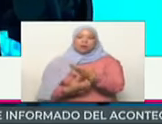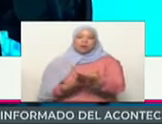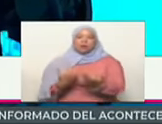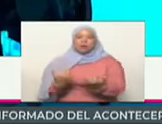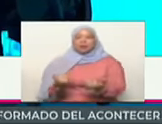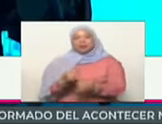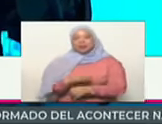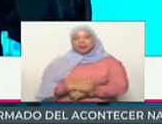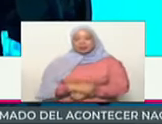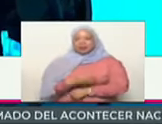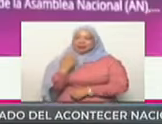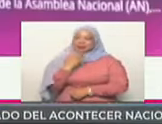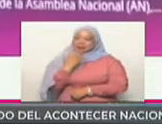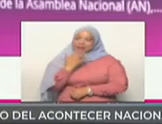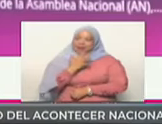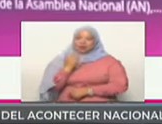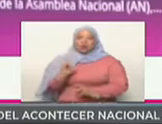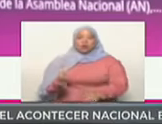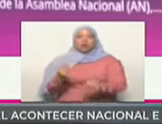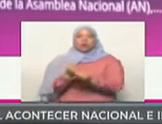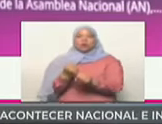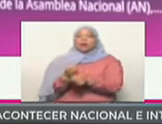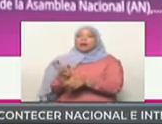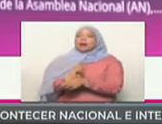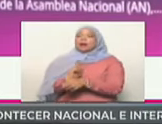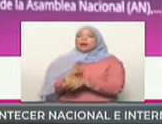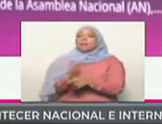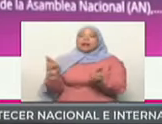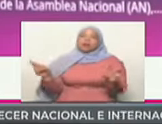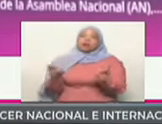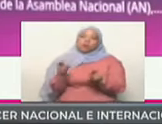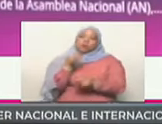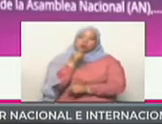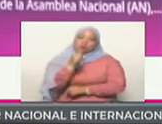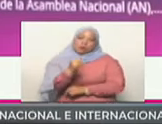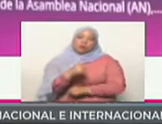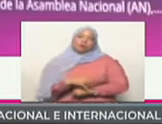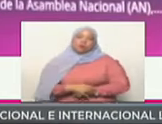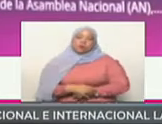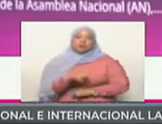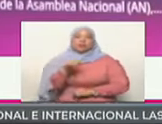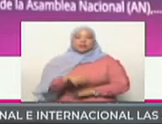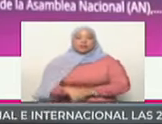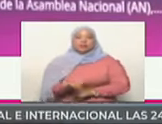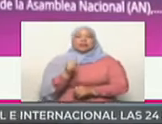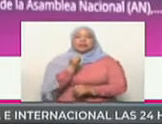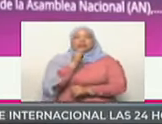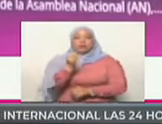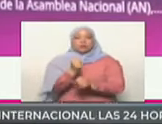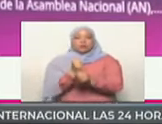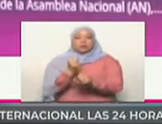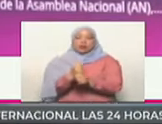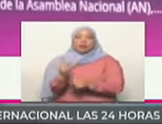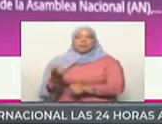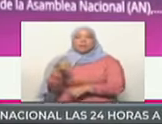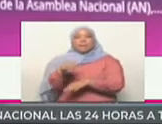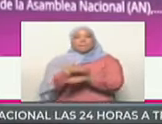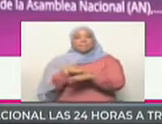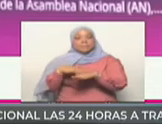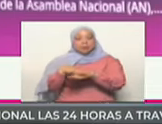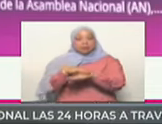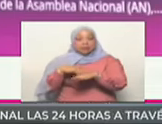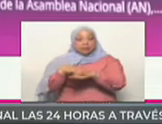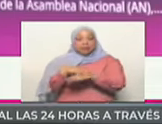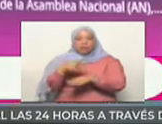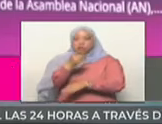Bueno, presidente, vamos a iniciar entonces rápidamente con el resumen de las noticias en Zona Digital. Tenemos una primera. Ministro Cabello expuso pruebas